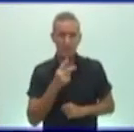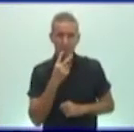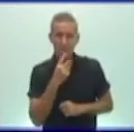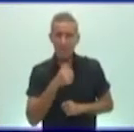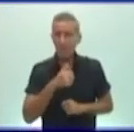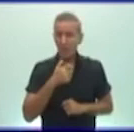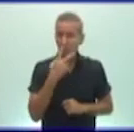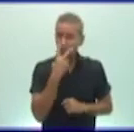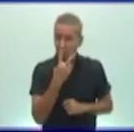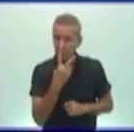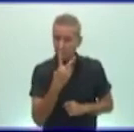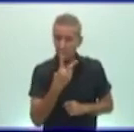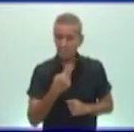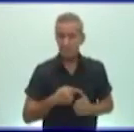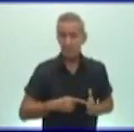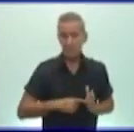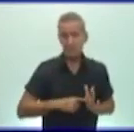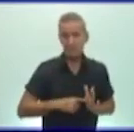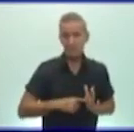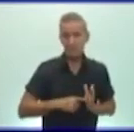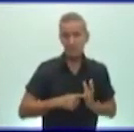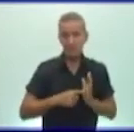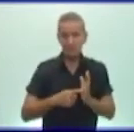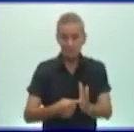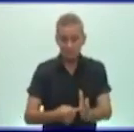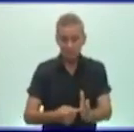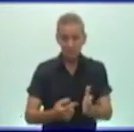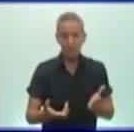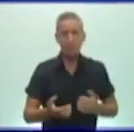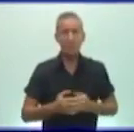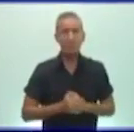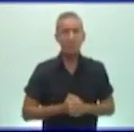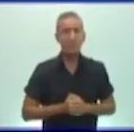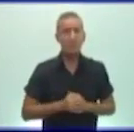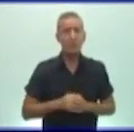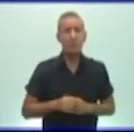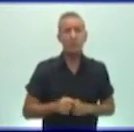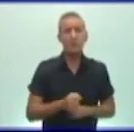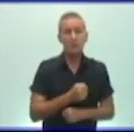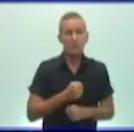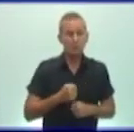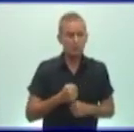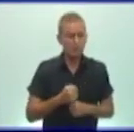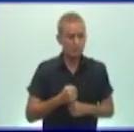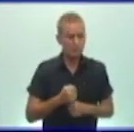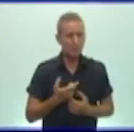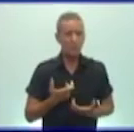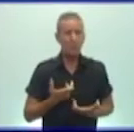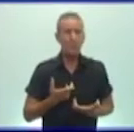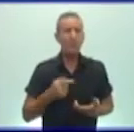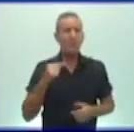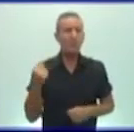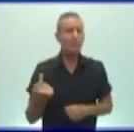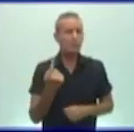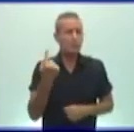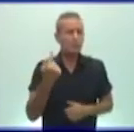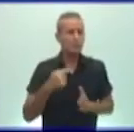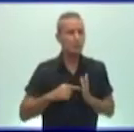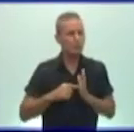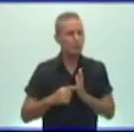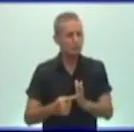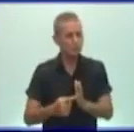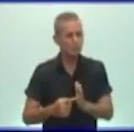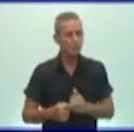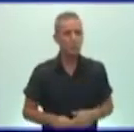estamos proponiendo el uso de un plan previo. Esto solamente es una sugerencia. Ustedes pueden crear el